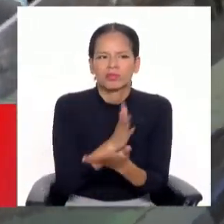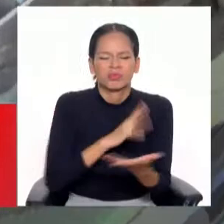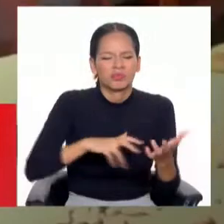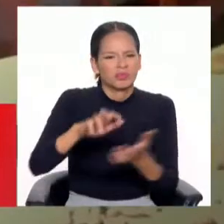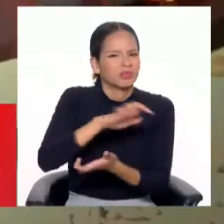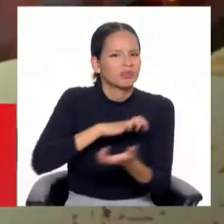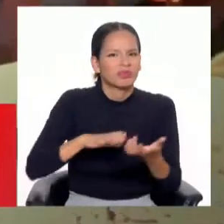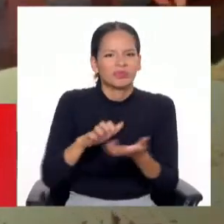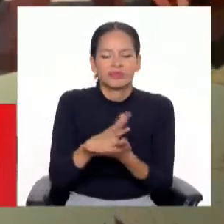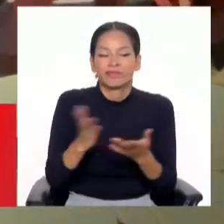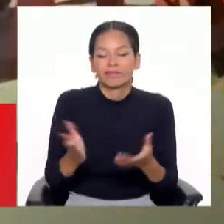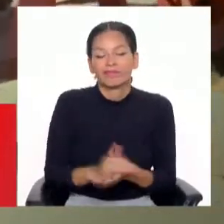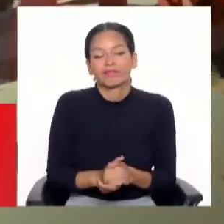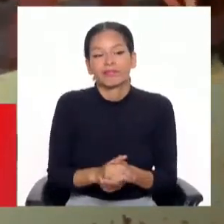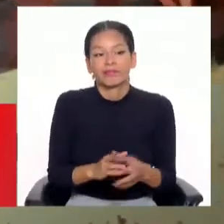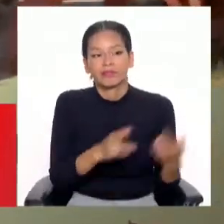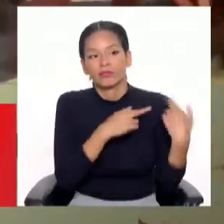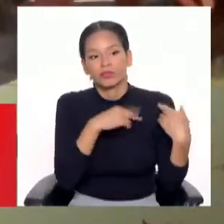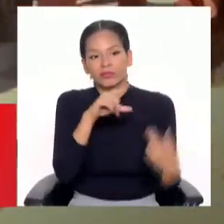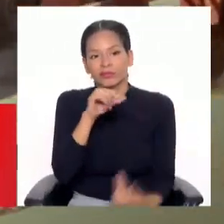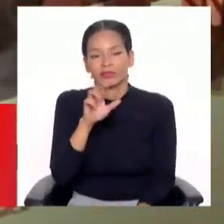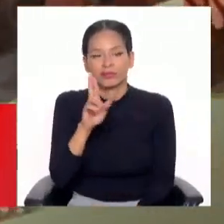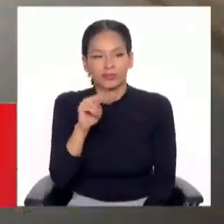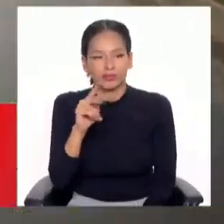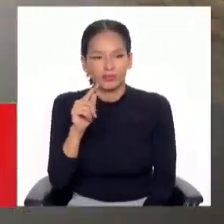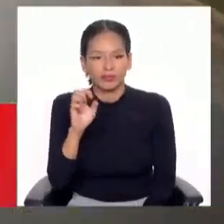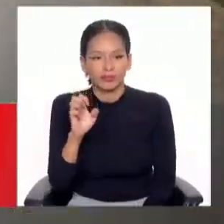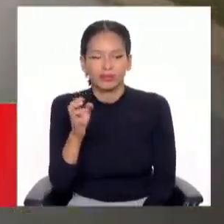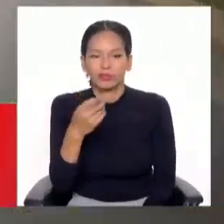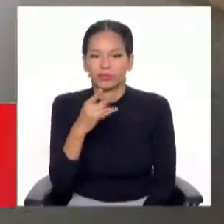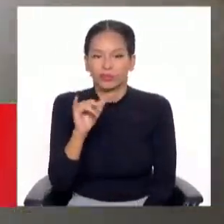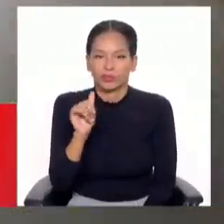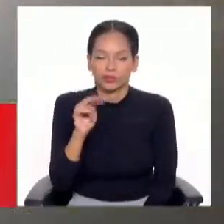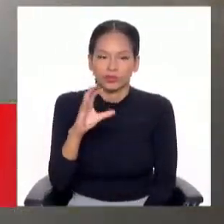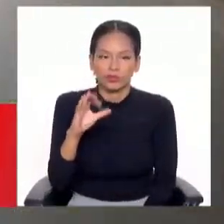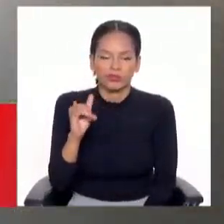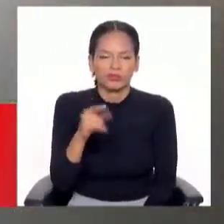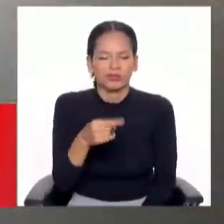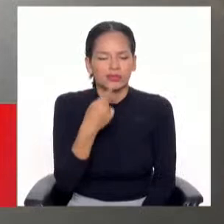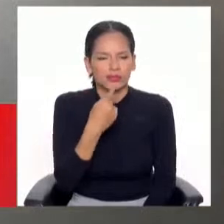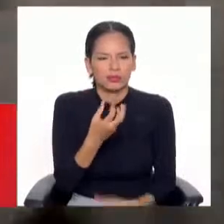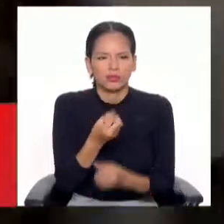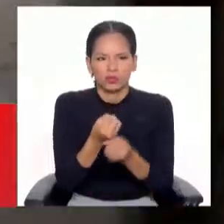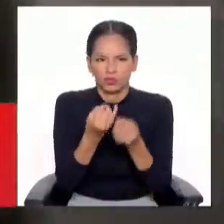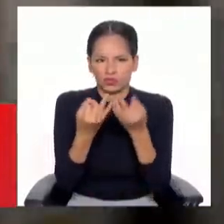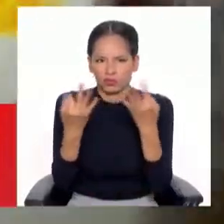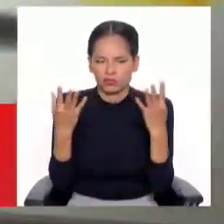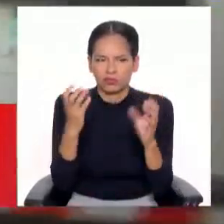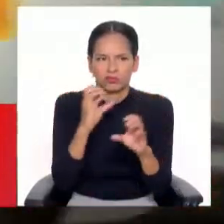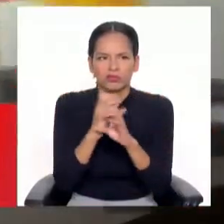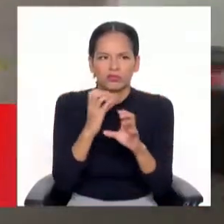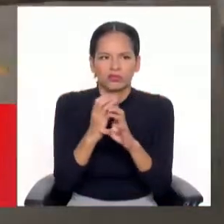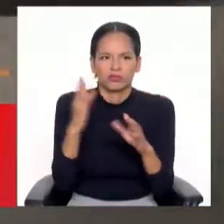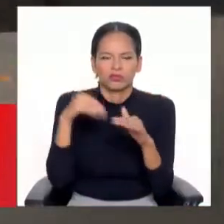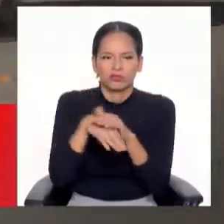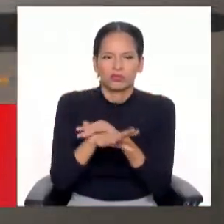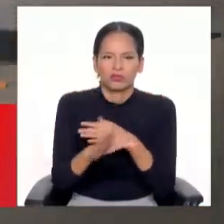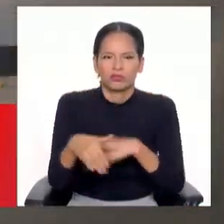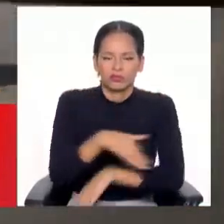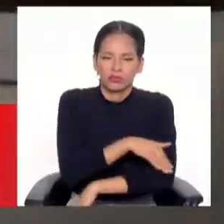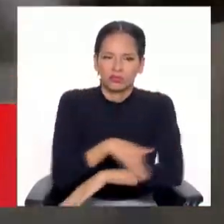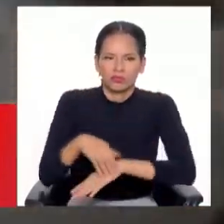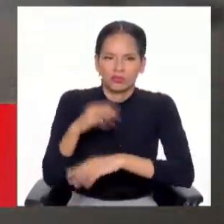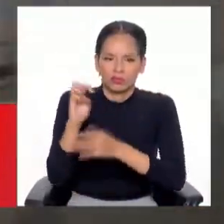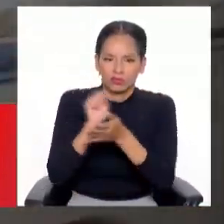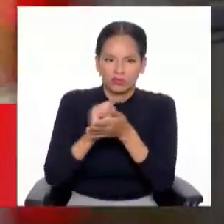Total. El gerente municipal de Huancayo precisó que una gran cantidad de vehículos ingresó a las calles en los